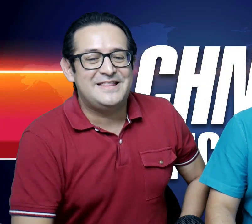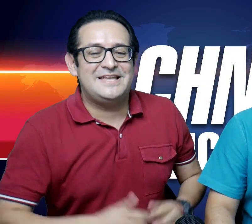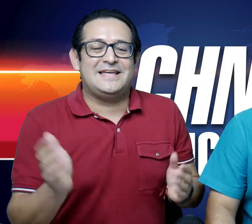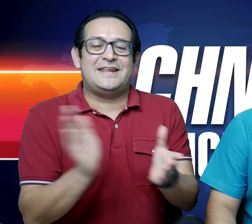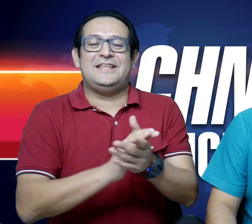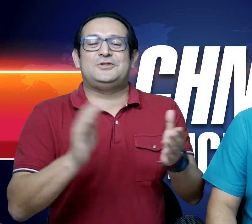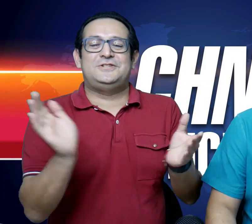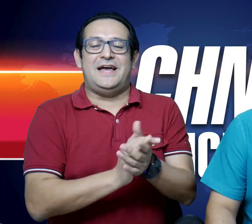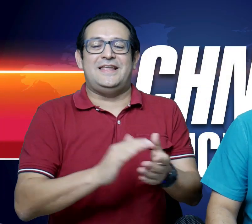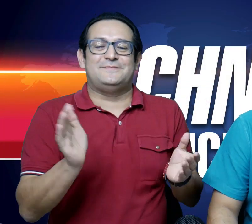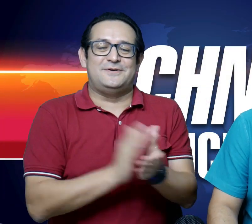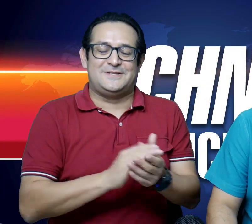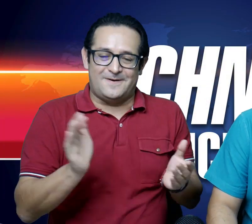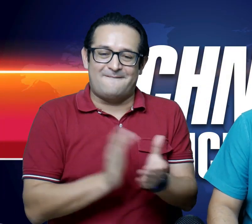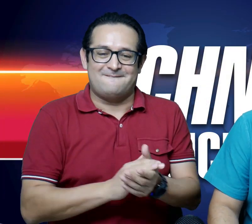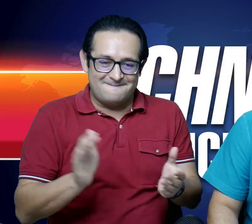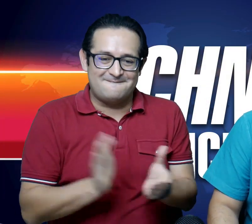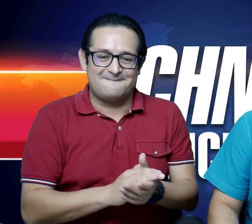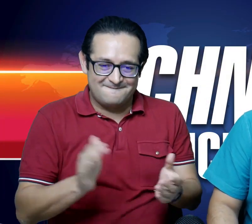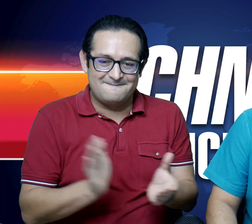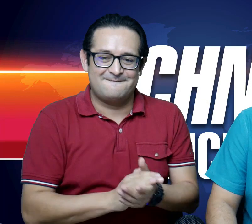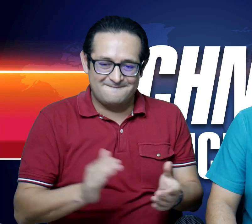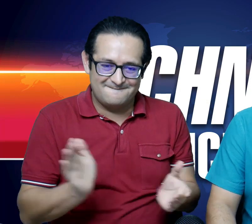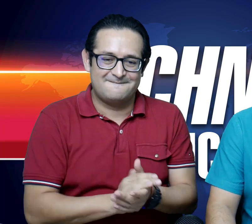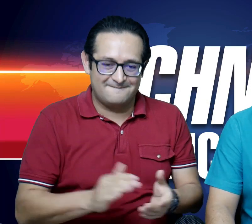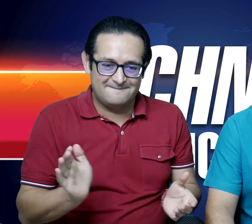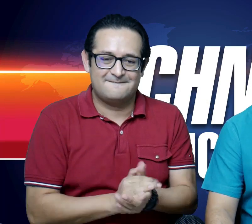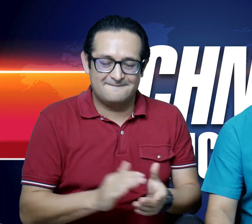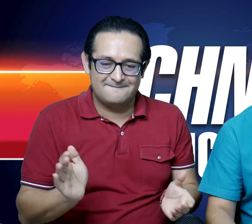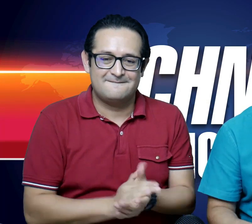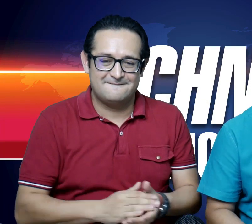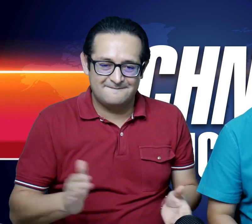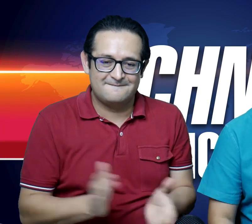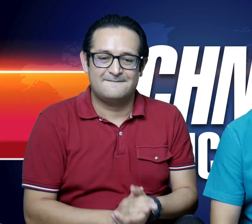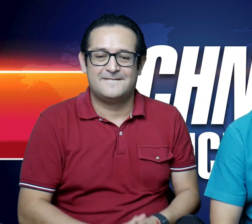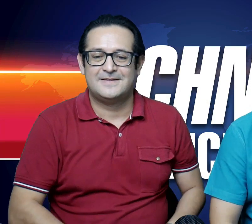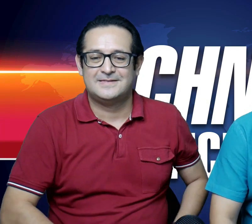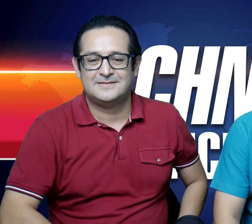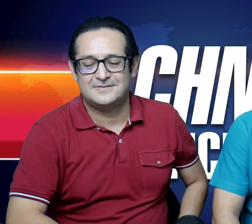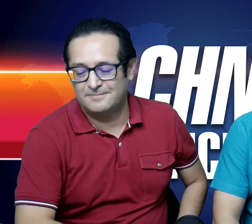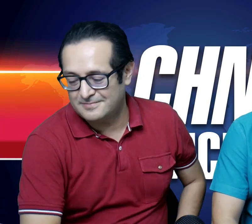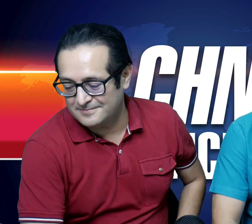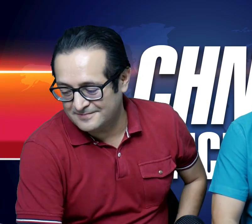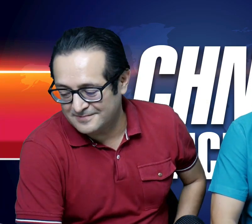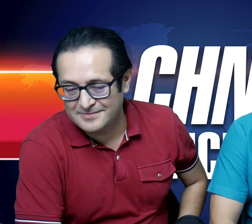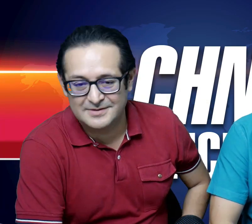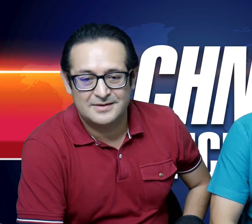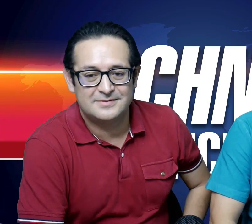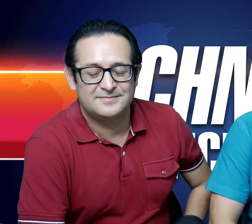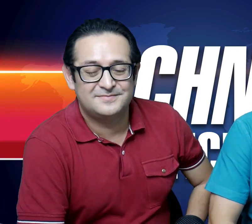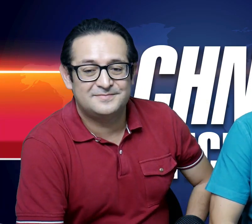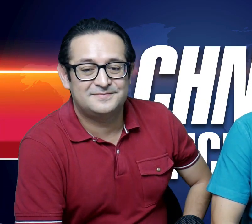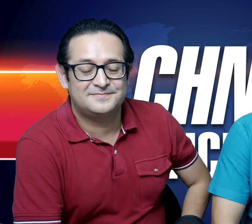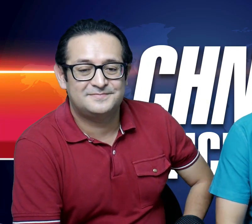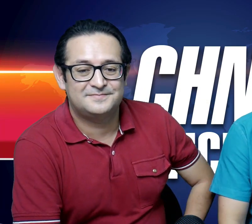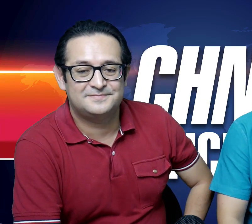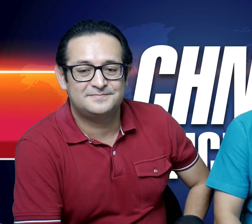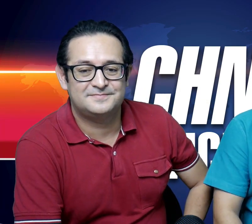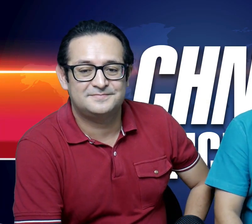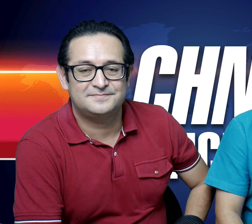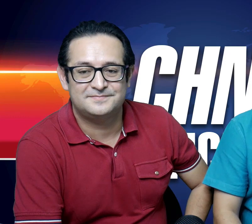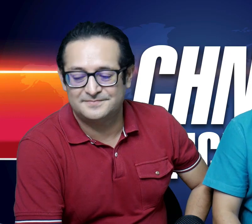Bueno, benditas redes sociales, Mauricio. Para dejar en claro las cosas, ¿no? Sobre todo porque sí,